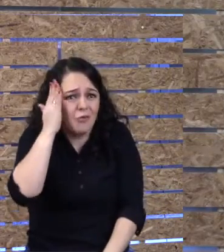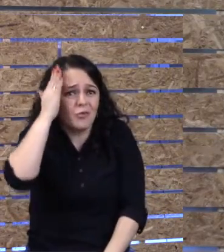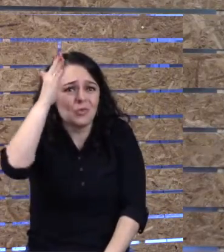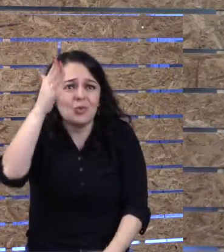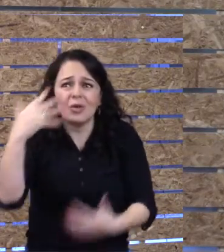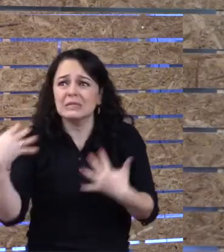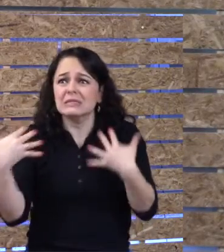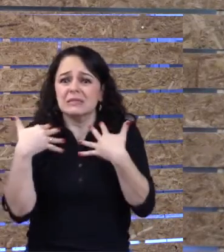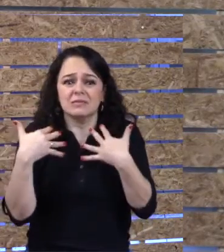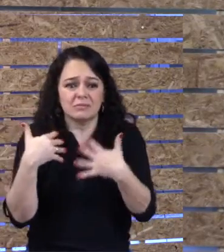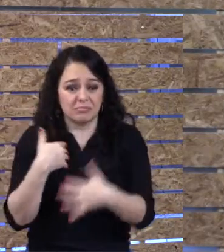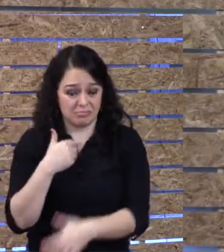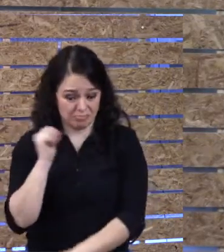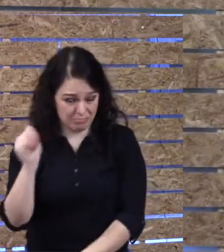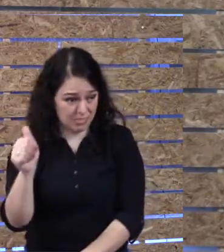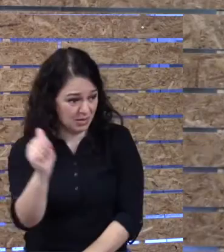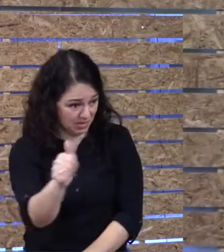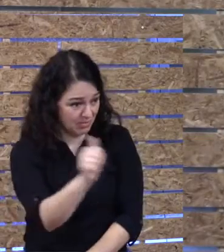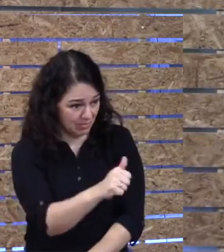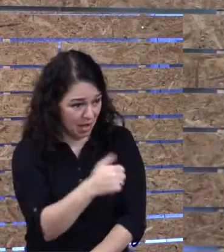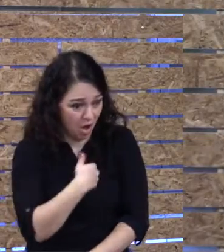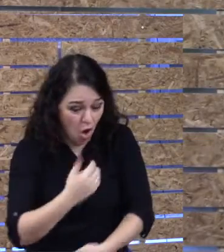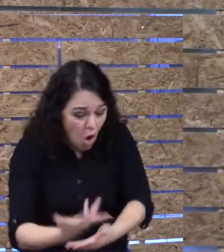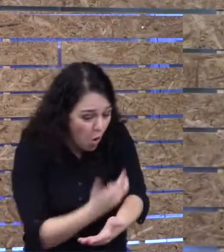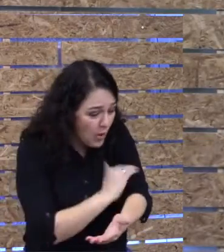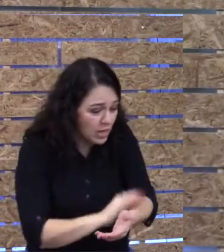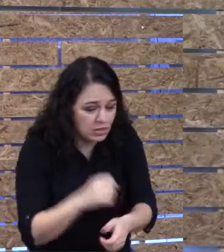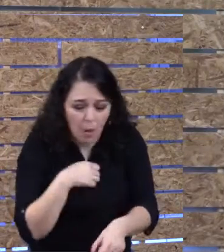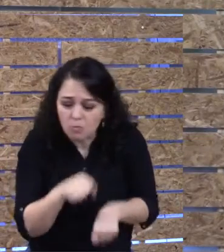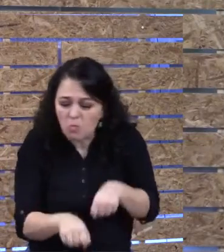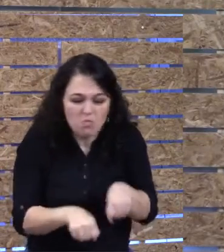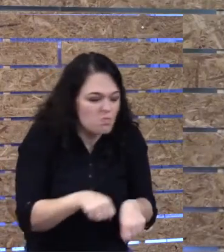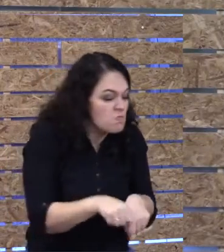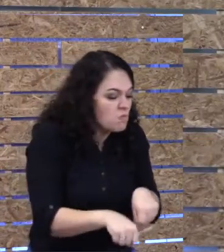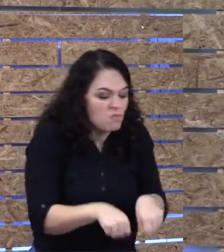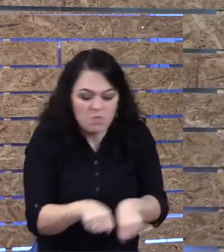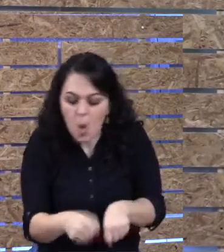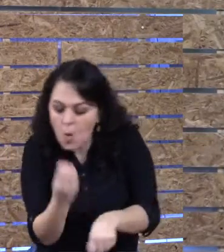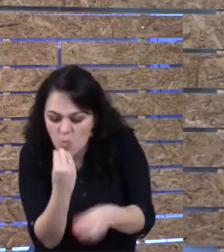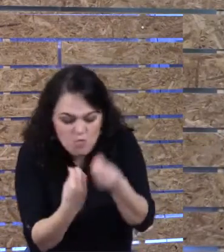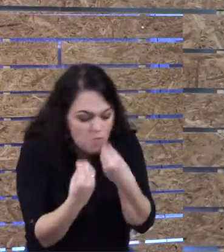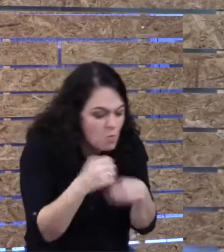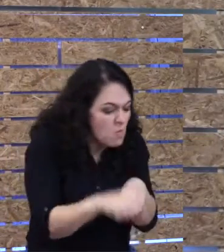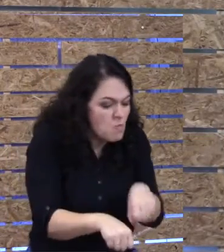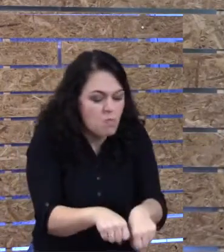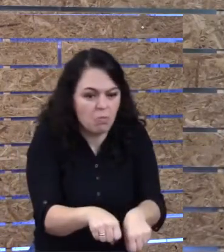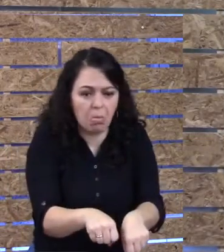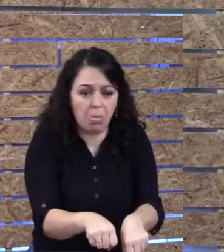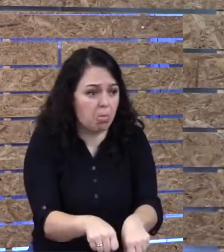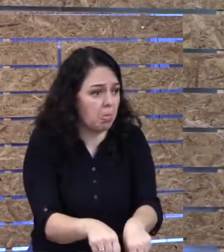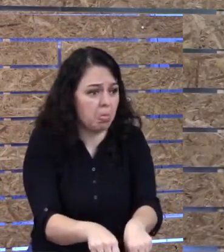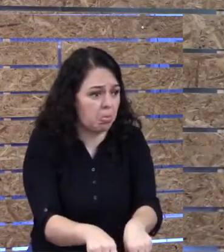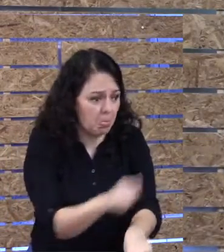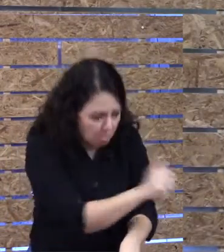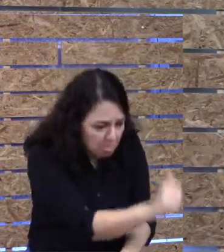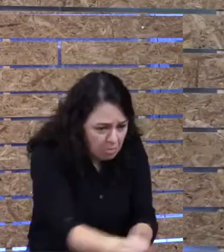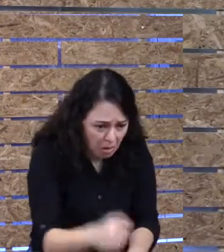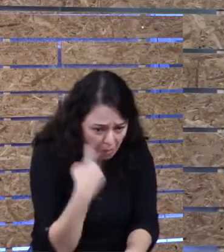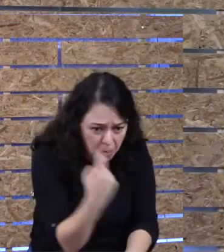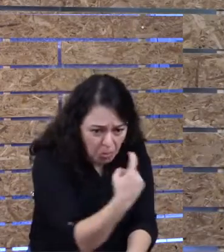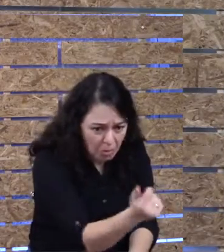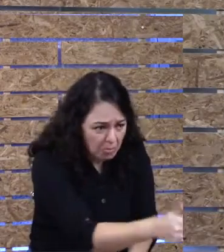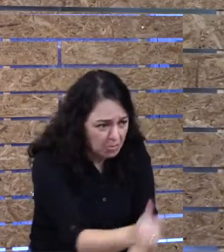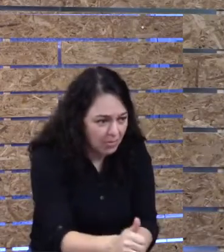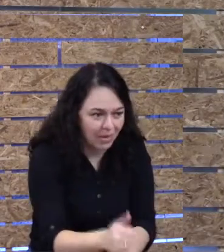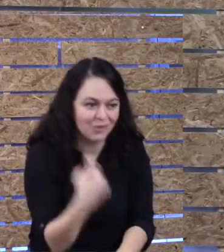pastos. Inclusive el mismo pastor los lleva al valle tenebroso, donde están estos animales que buscan presas y